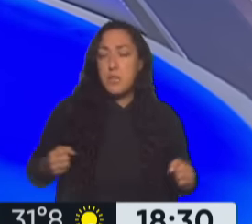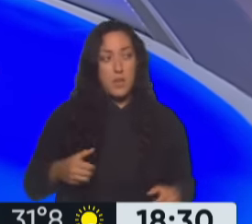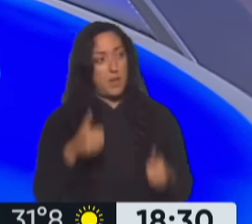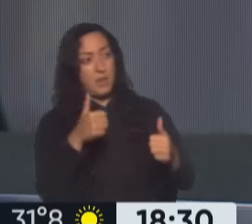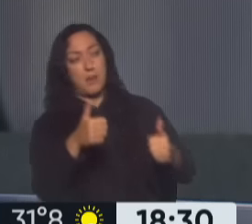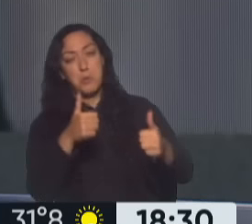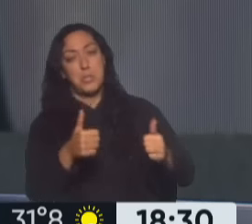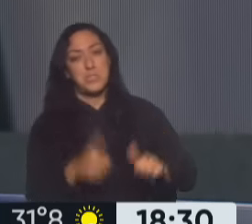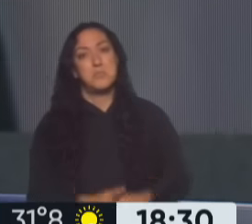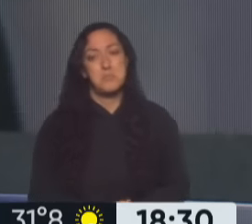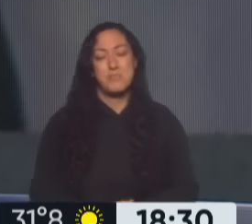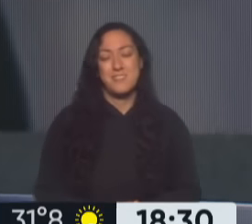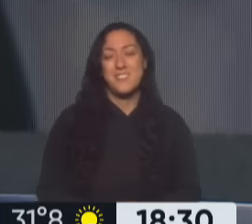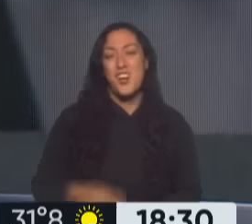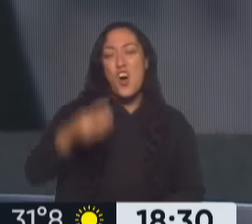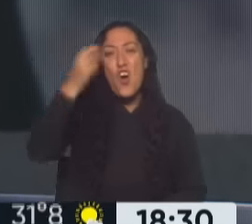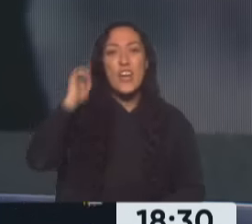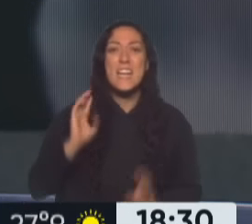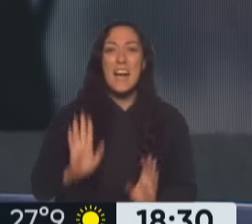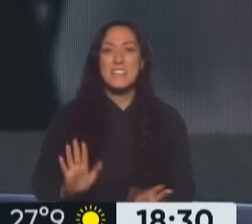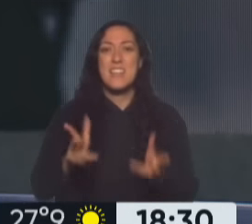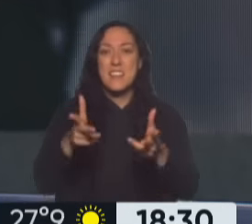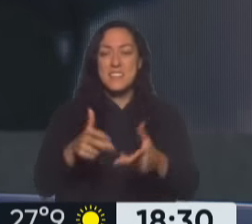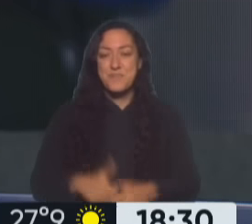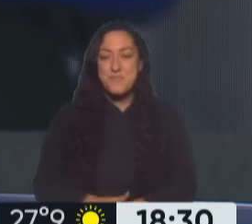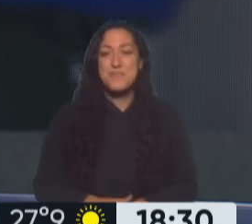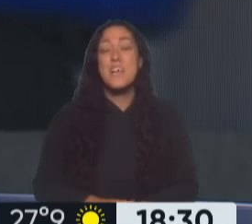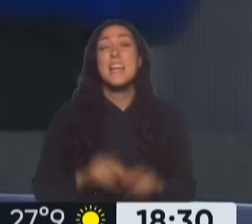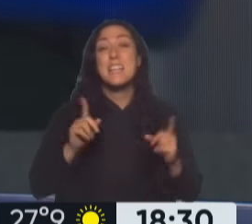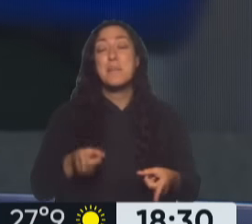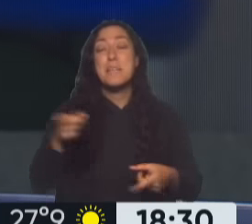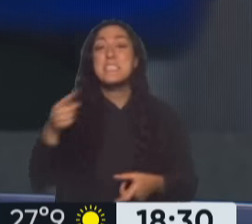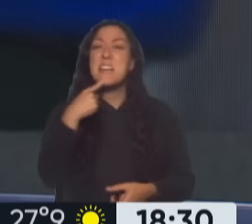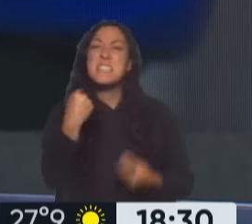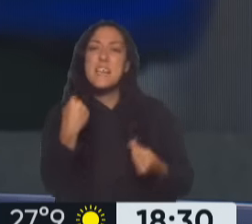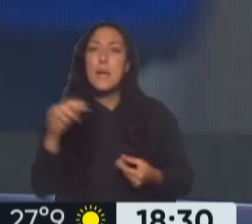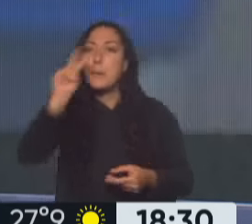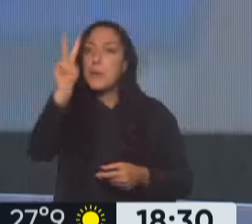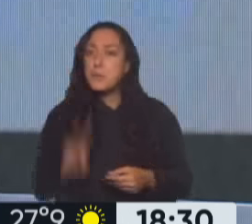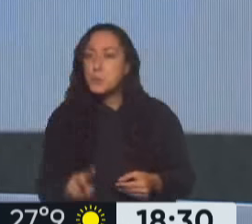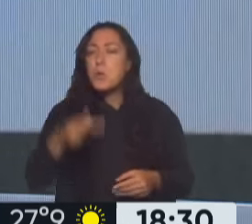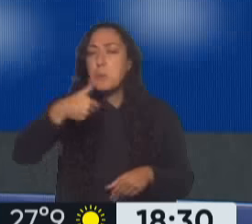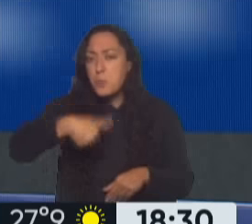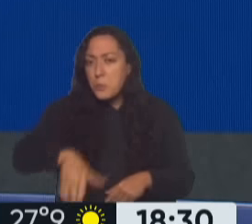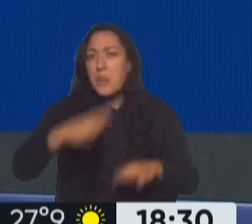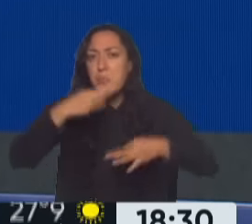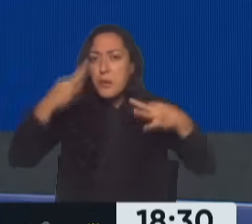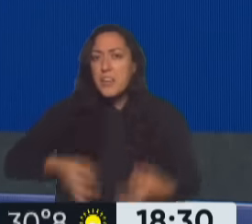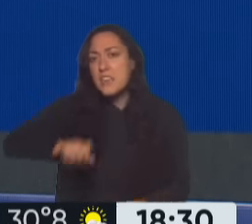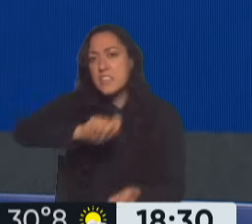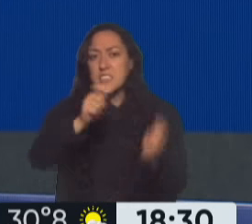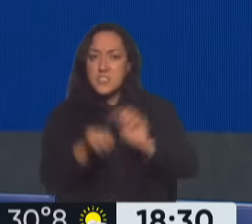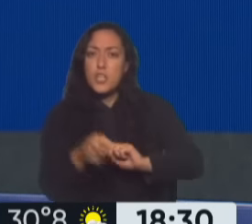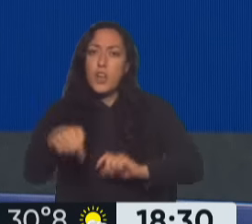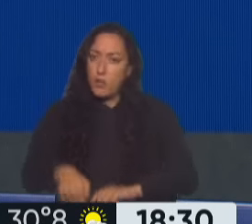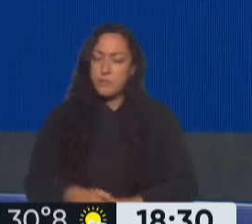Esto es lo que decía hoy María Corina Machado, que dice también que ella cree que Venezuela está en camino hacia una verdadera transición. Ahora